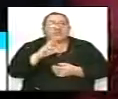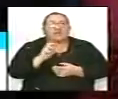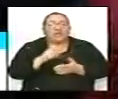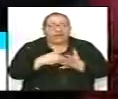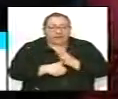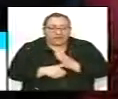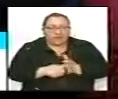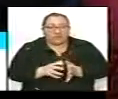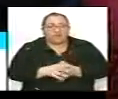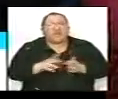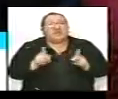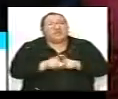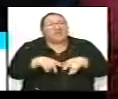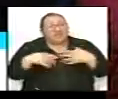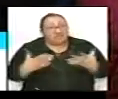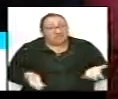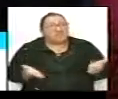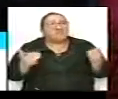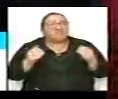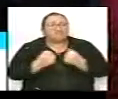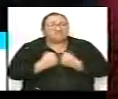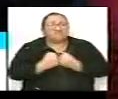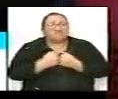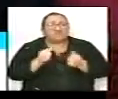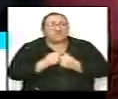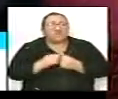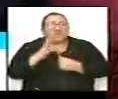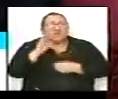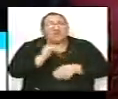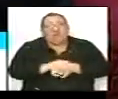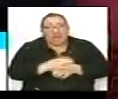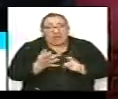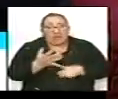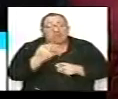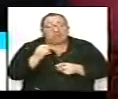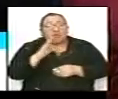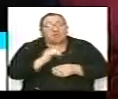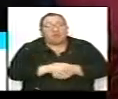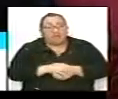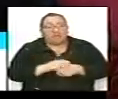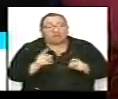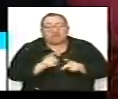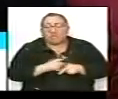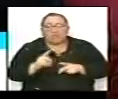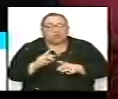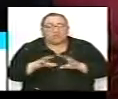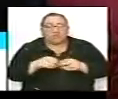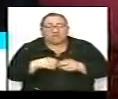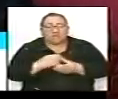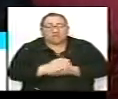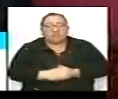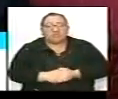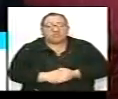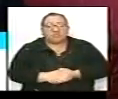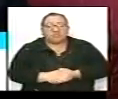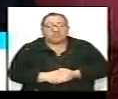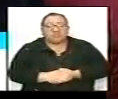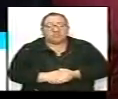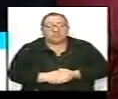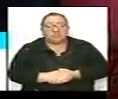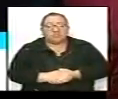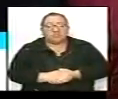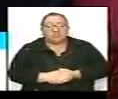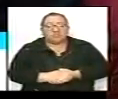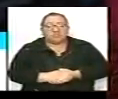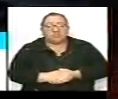RENIEC, también tenemos que lidiar contra los bancos, porque los bancos así nomás no le aceptan que venga usted y abra una cuenta en